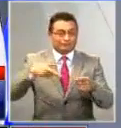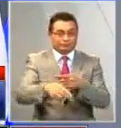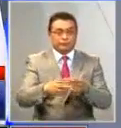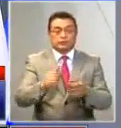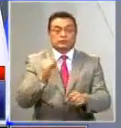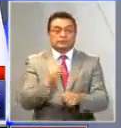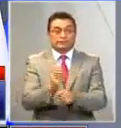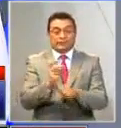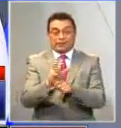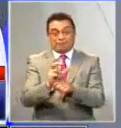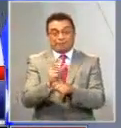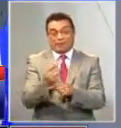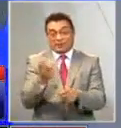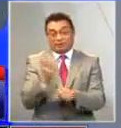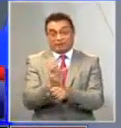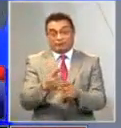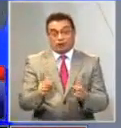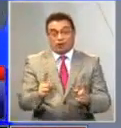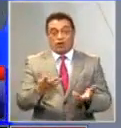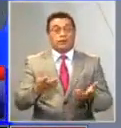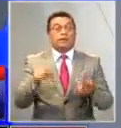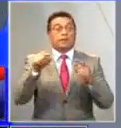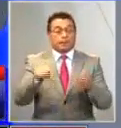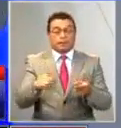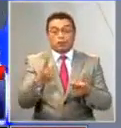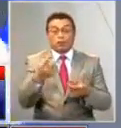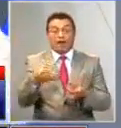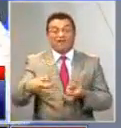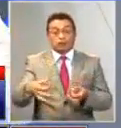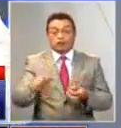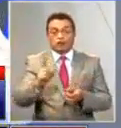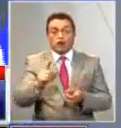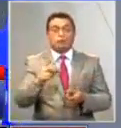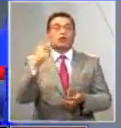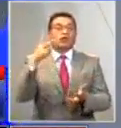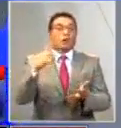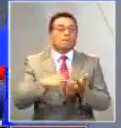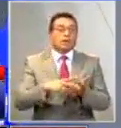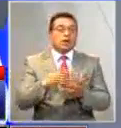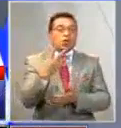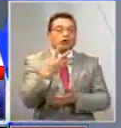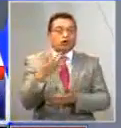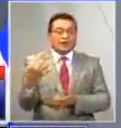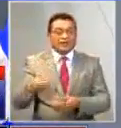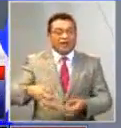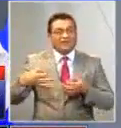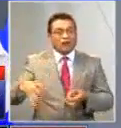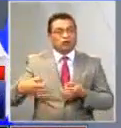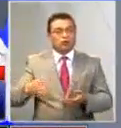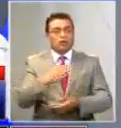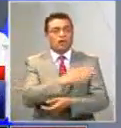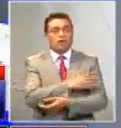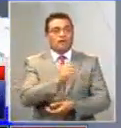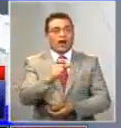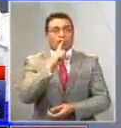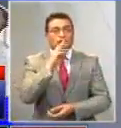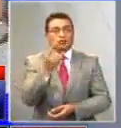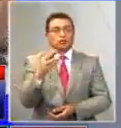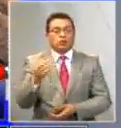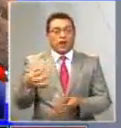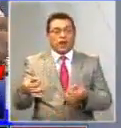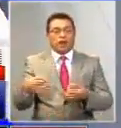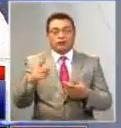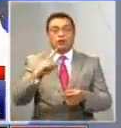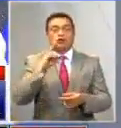haber ocurrido. ¿Ah? Aquí no se trata de una factura, se tratan de 2.400 facturas, claro, que tienen este concepto de que no se